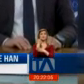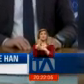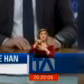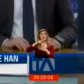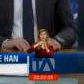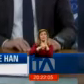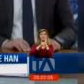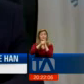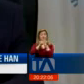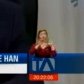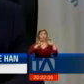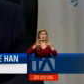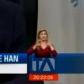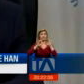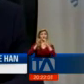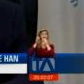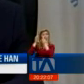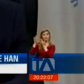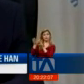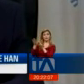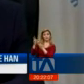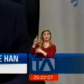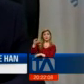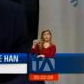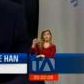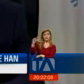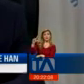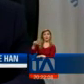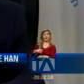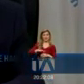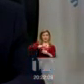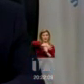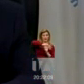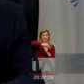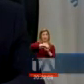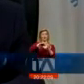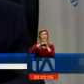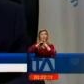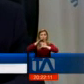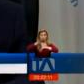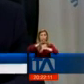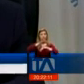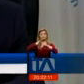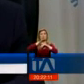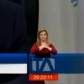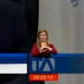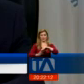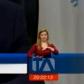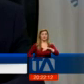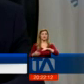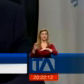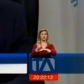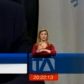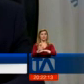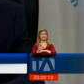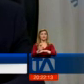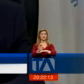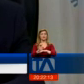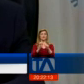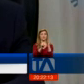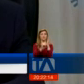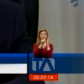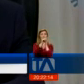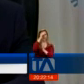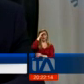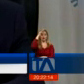viceministro de Telecomunicaciones, Patricio Real. Cancillería, Banco Central, Presidencia de la República, Ministerio